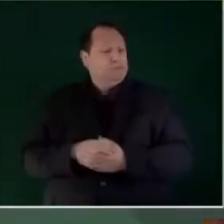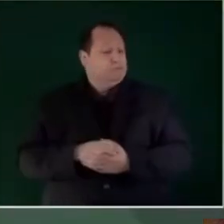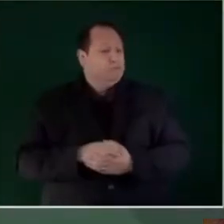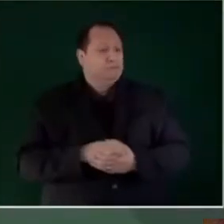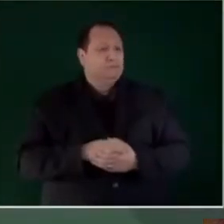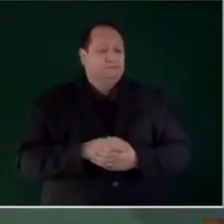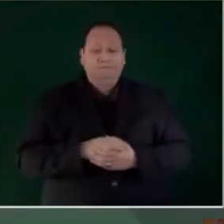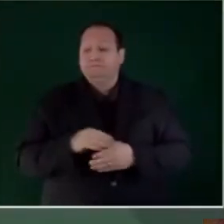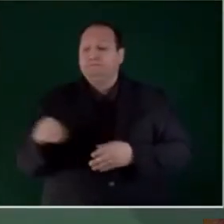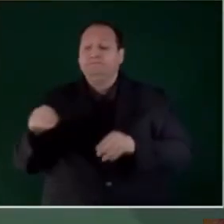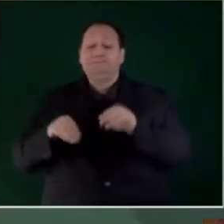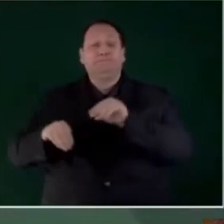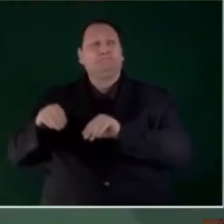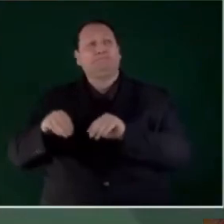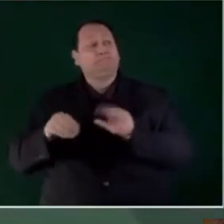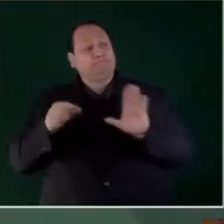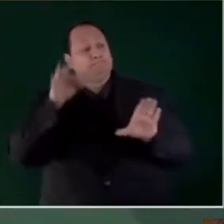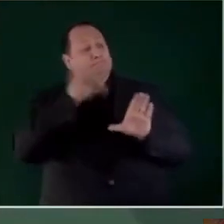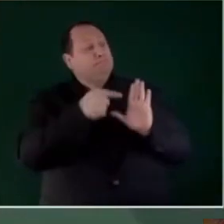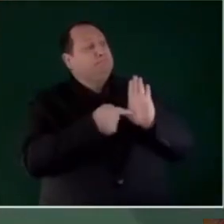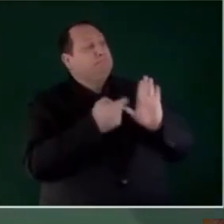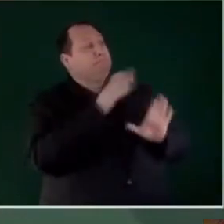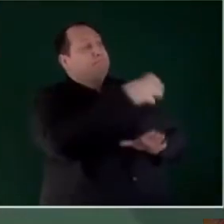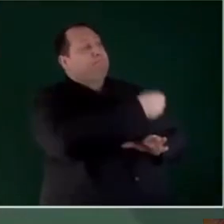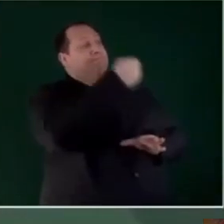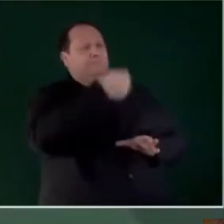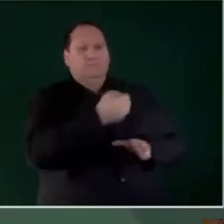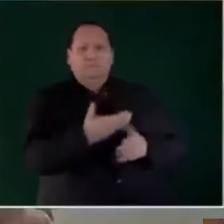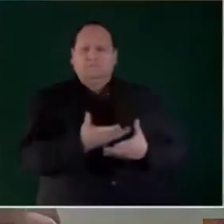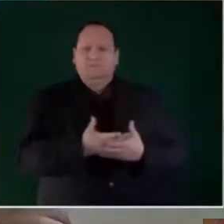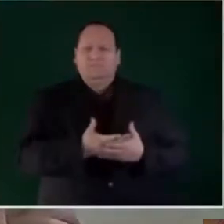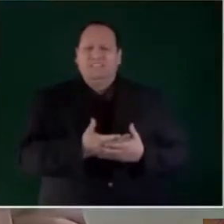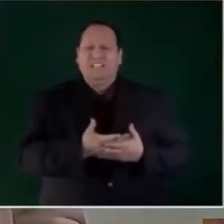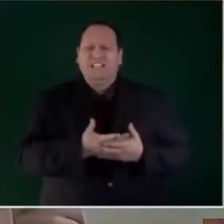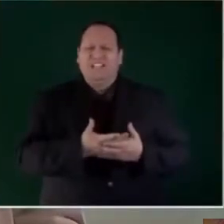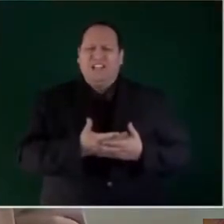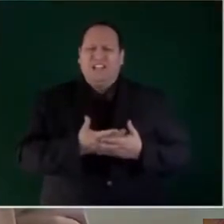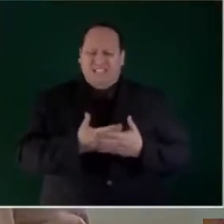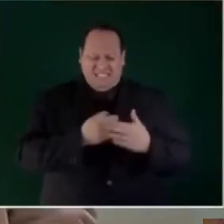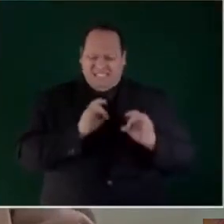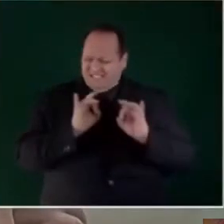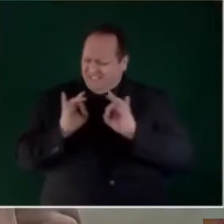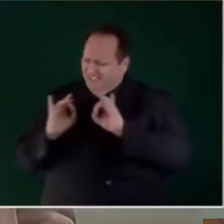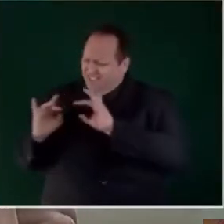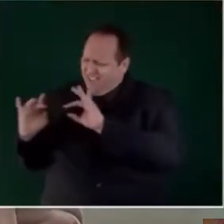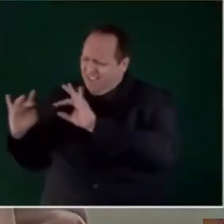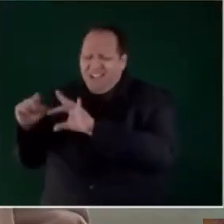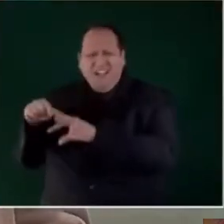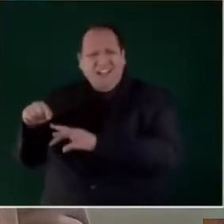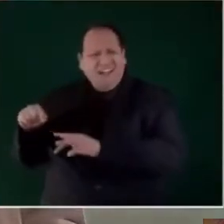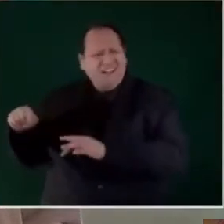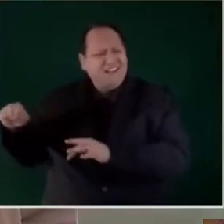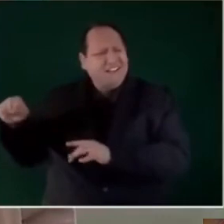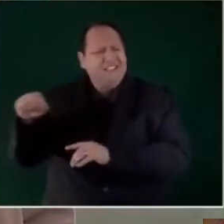hacían el trabajo. Bueno, pero esto todavía era